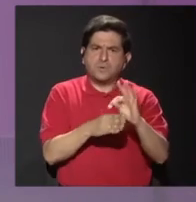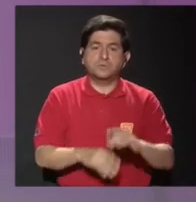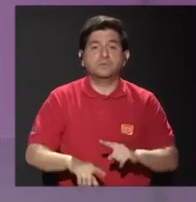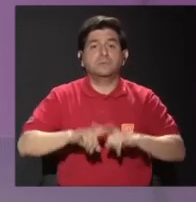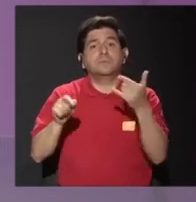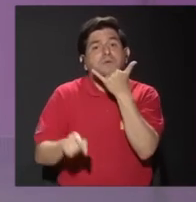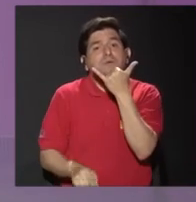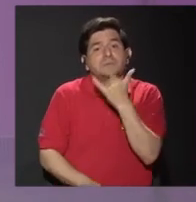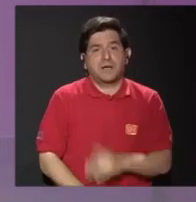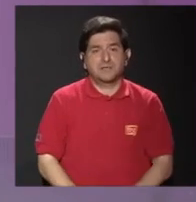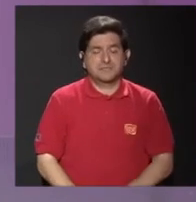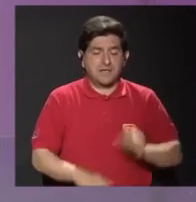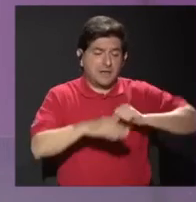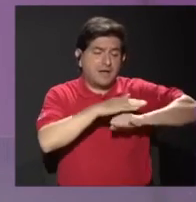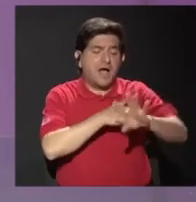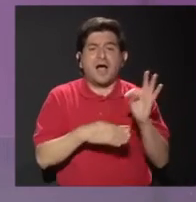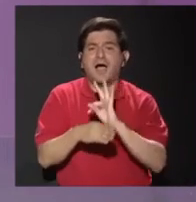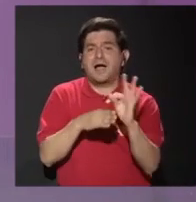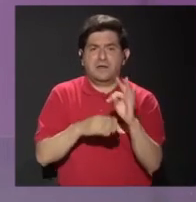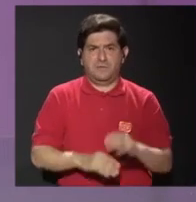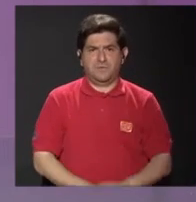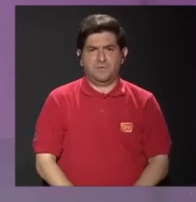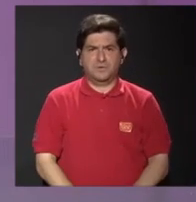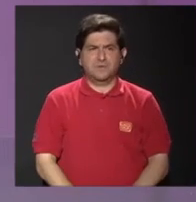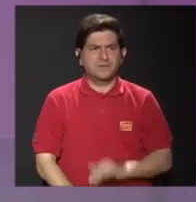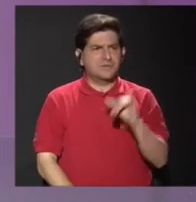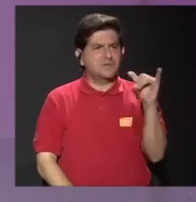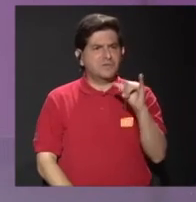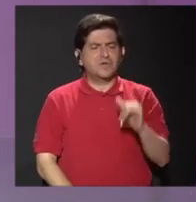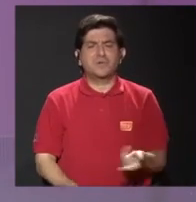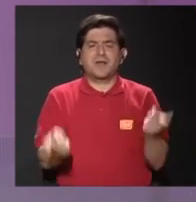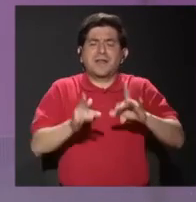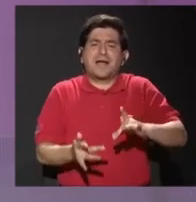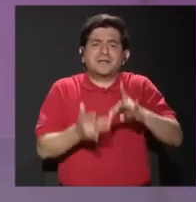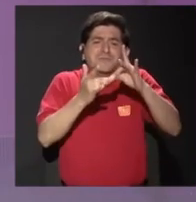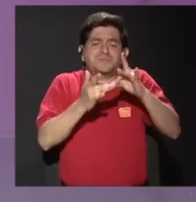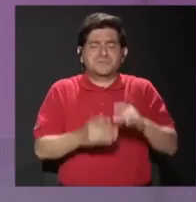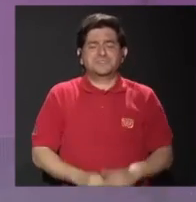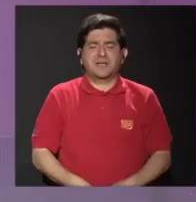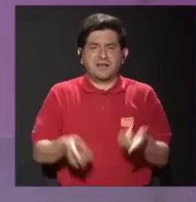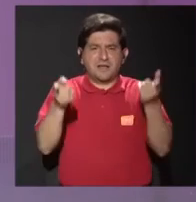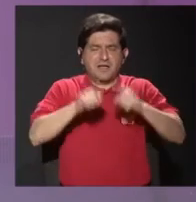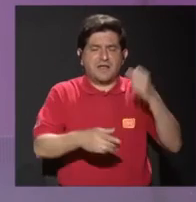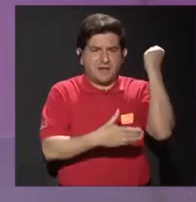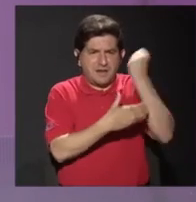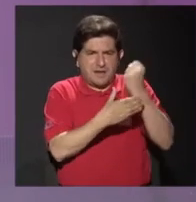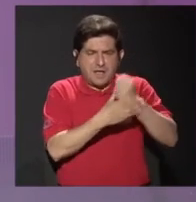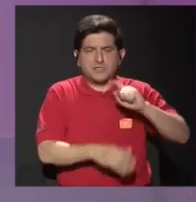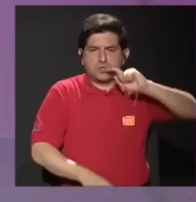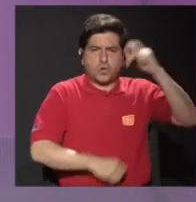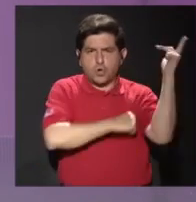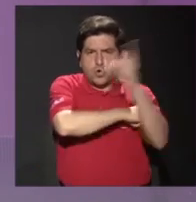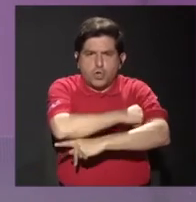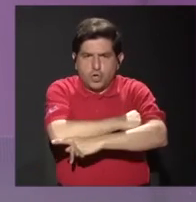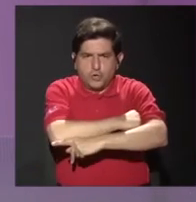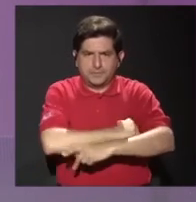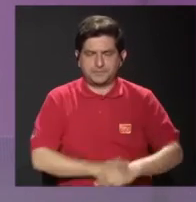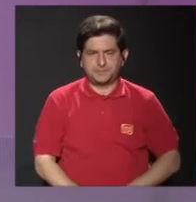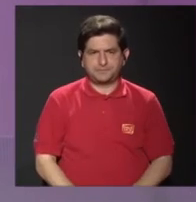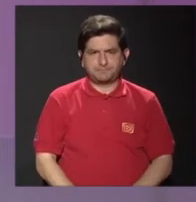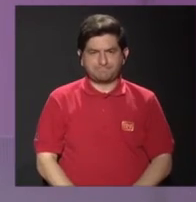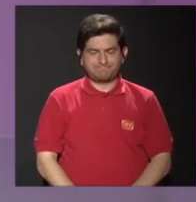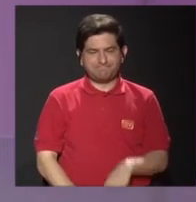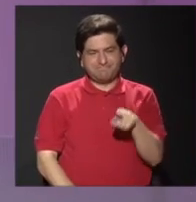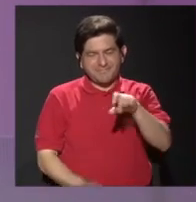lo que pasa es que el aborto terapéutico está como una excepción a la pena del homicidio en el código penal y eso